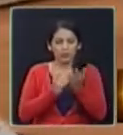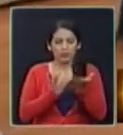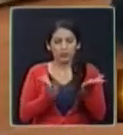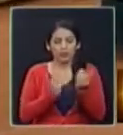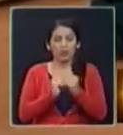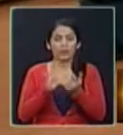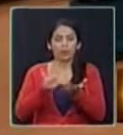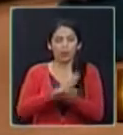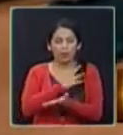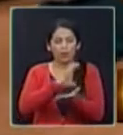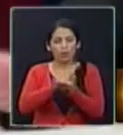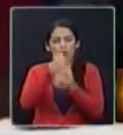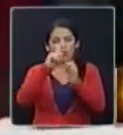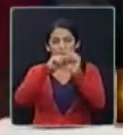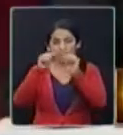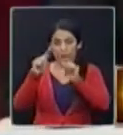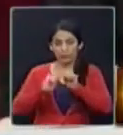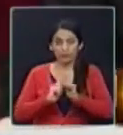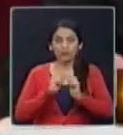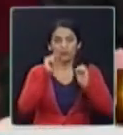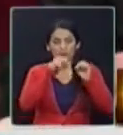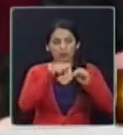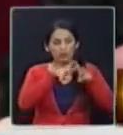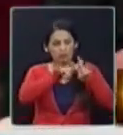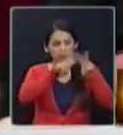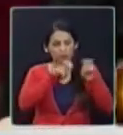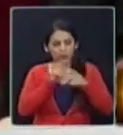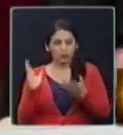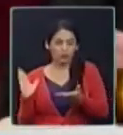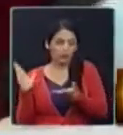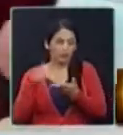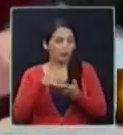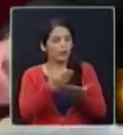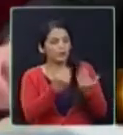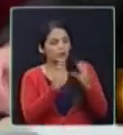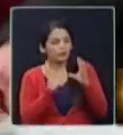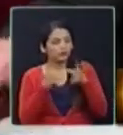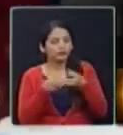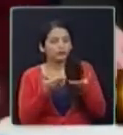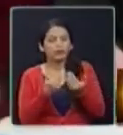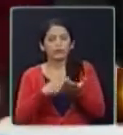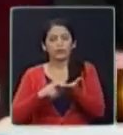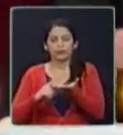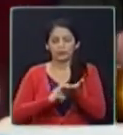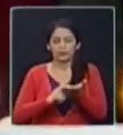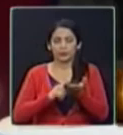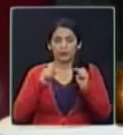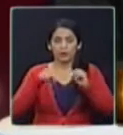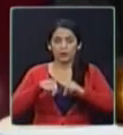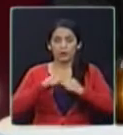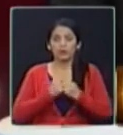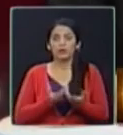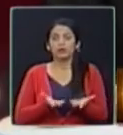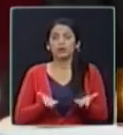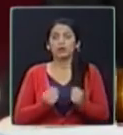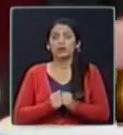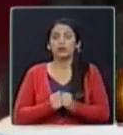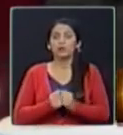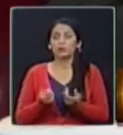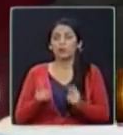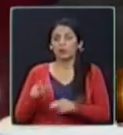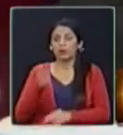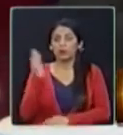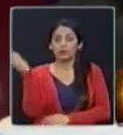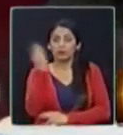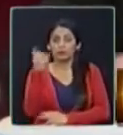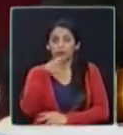planteles educativos del Ecuador. La autoridad fue abordada por la prensa, quien también se refirió a